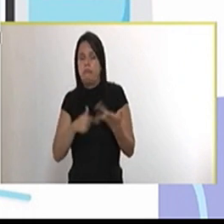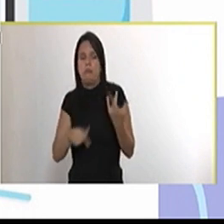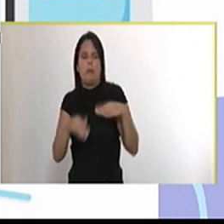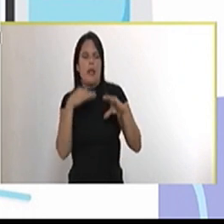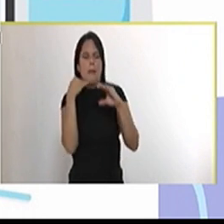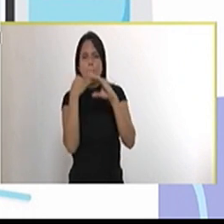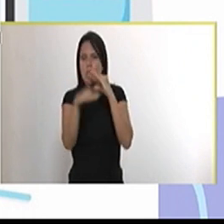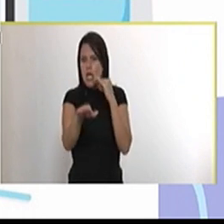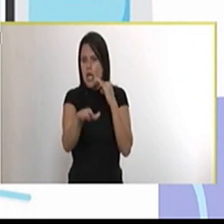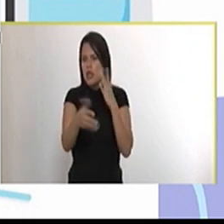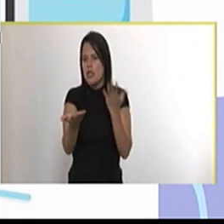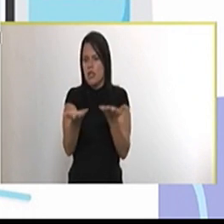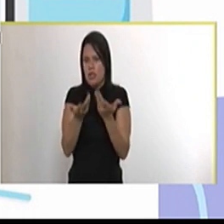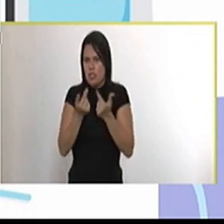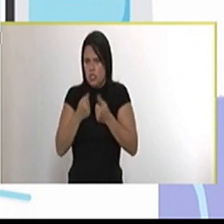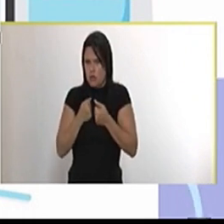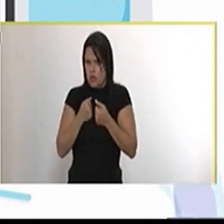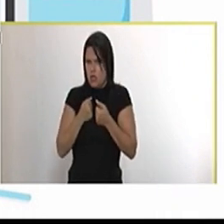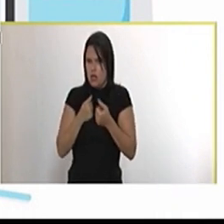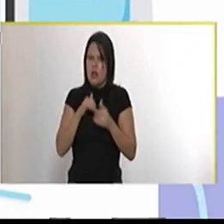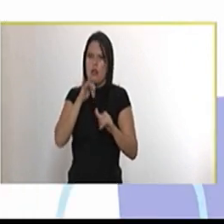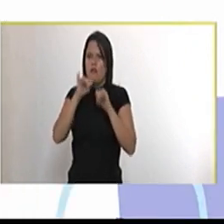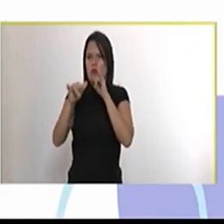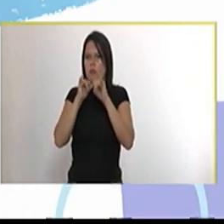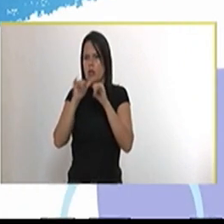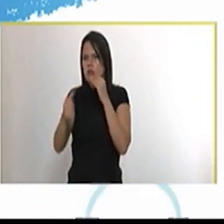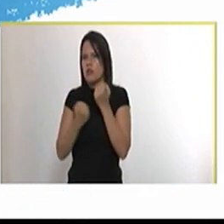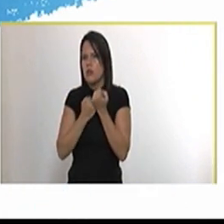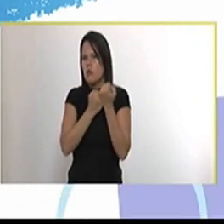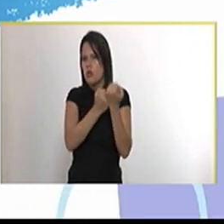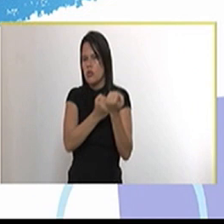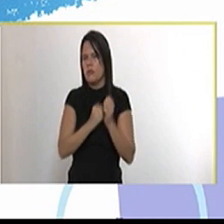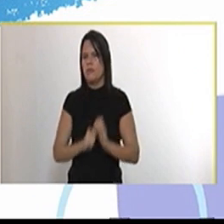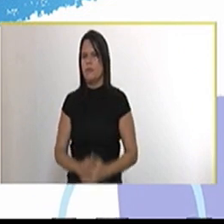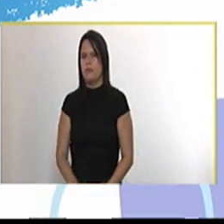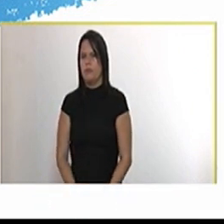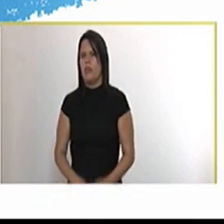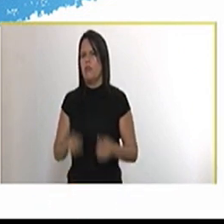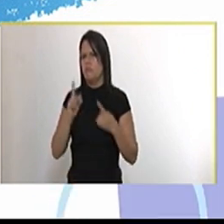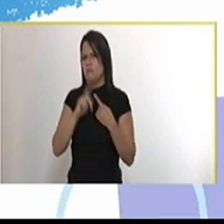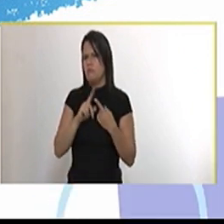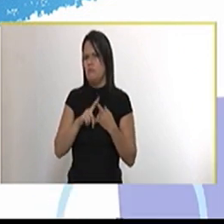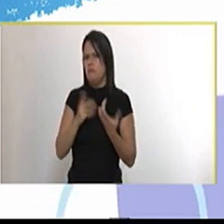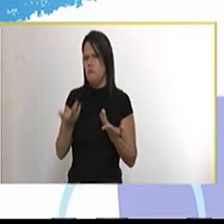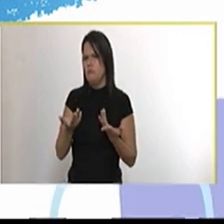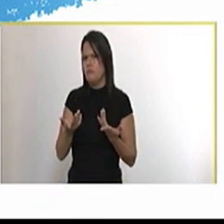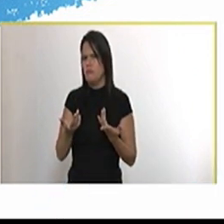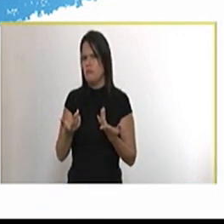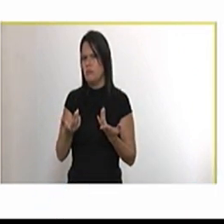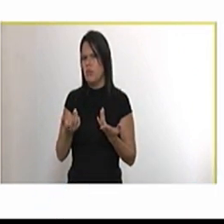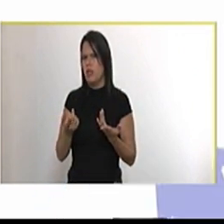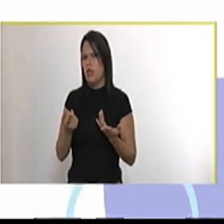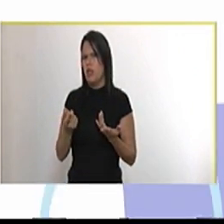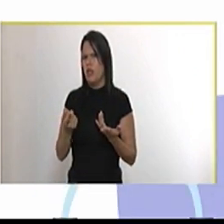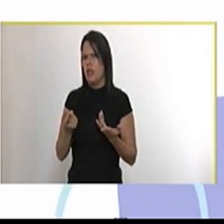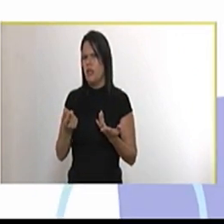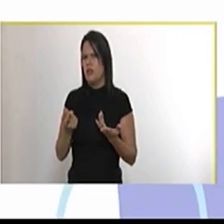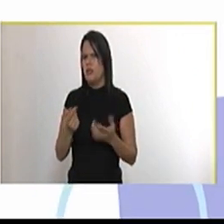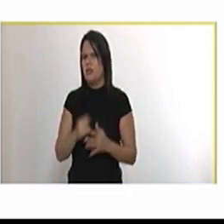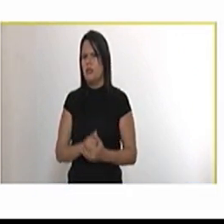y recibir los materiales de apoyo. Entre sus principales beneficios se destacan